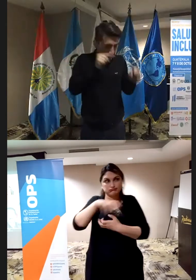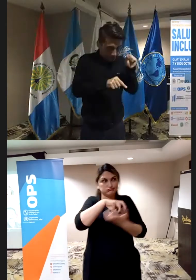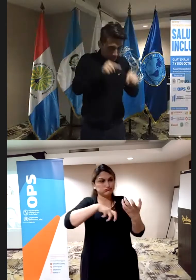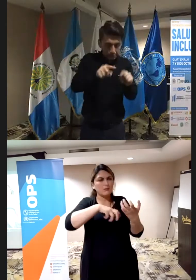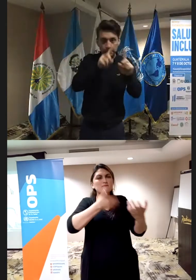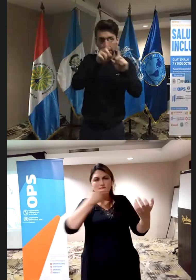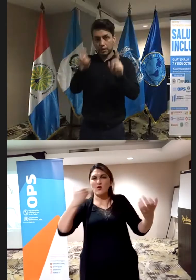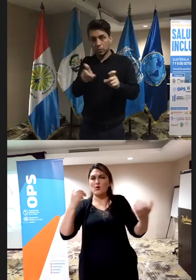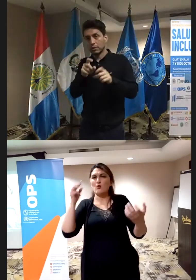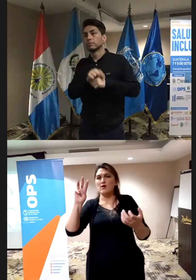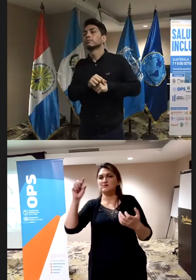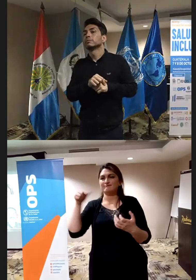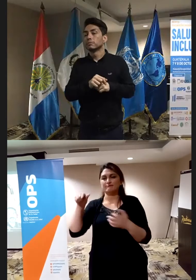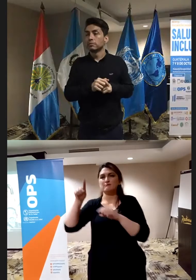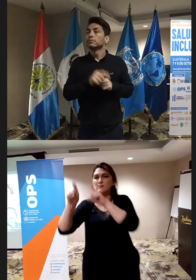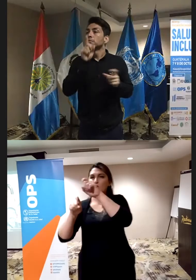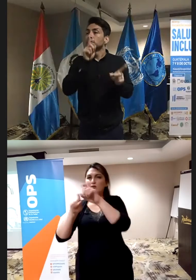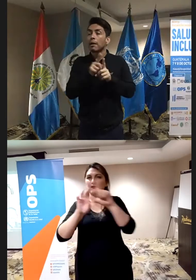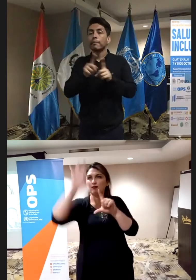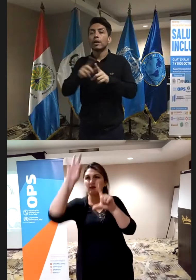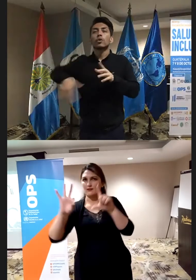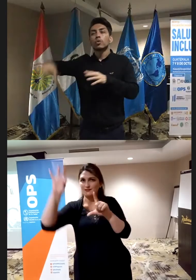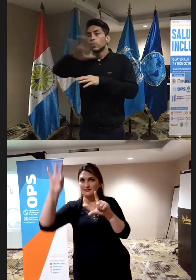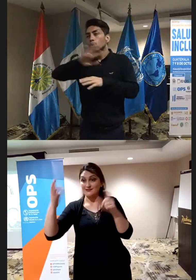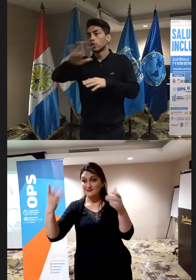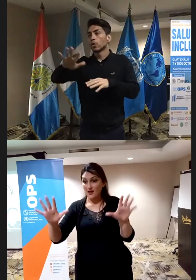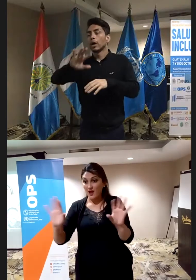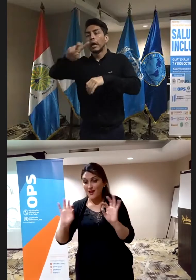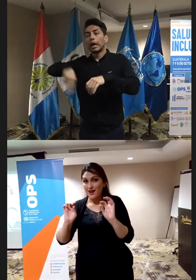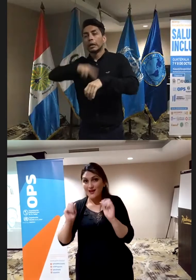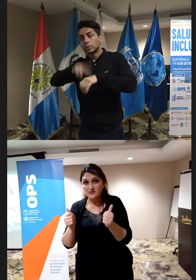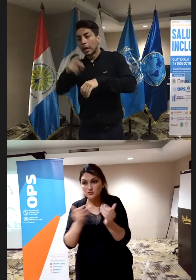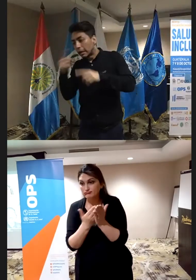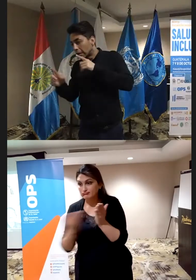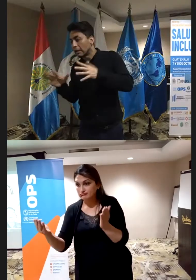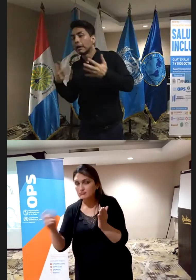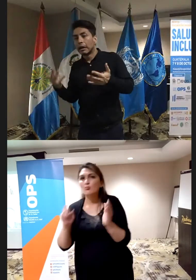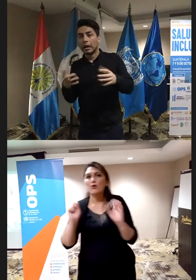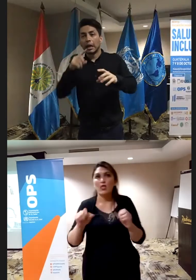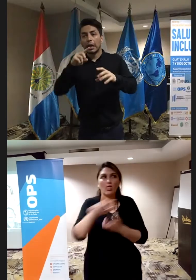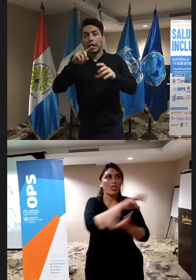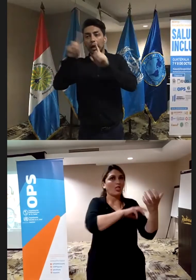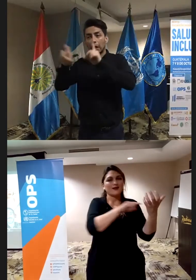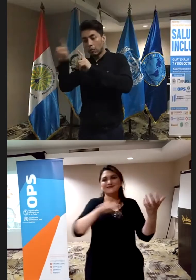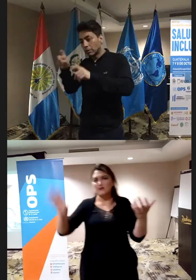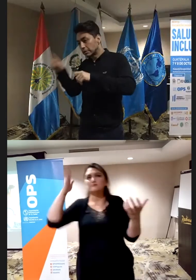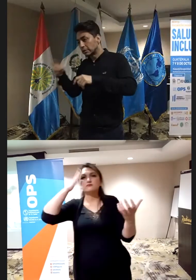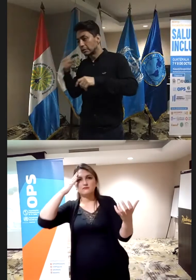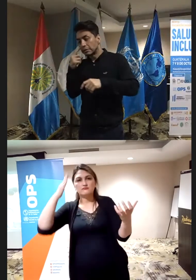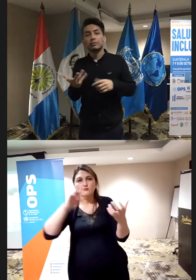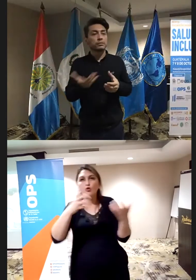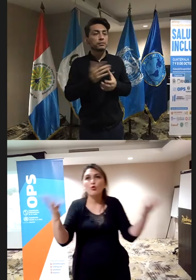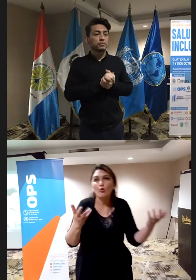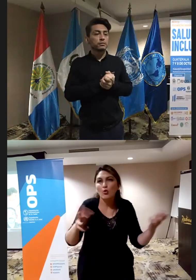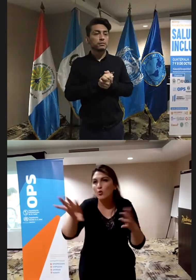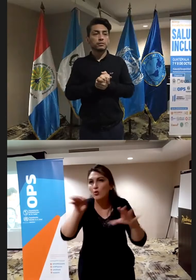Las inversiones a nivel nacional en censos de población, encuestas demográficas y sanitarias o